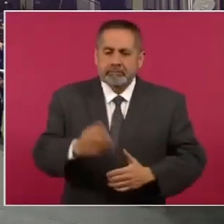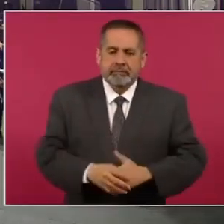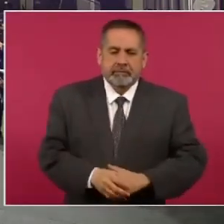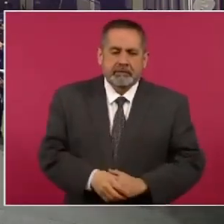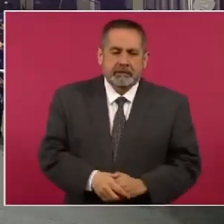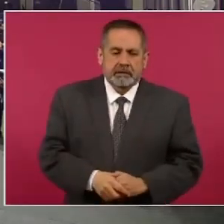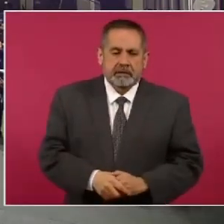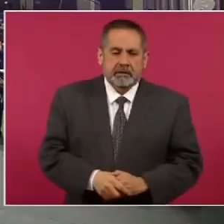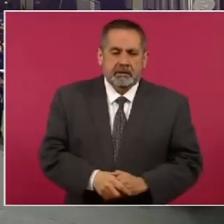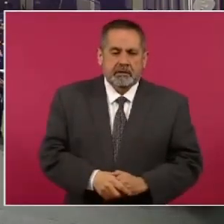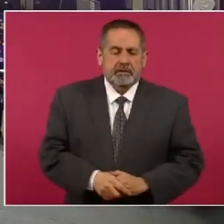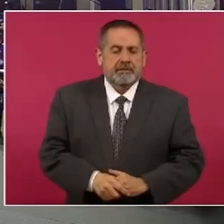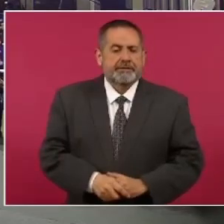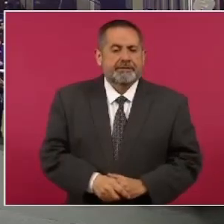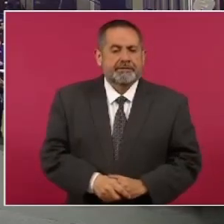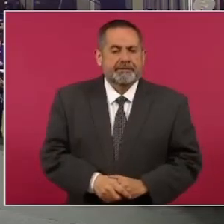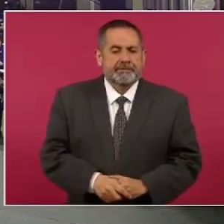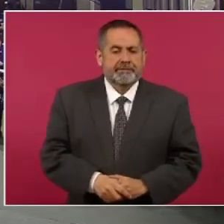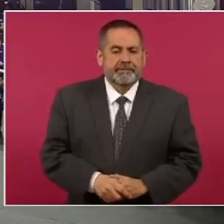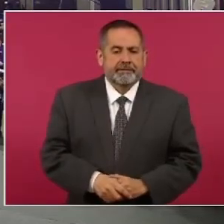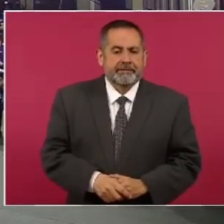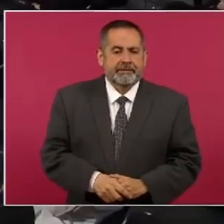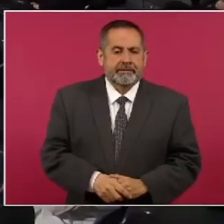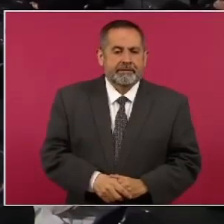bien. Gracias, presidente.